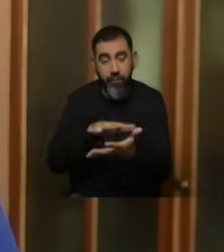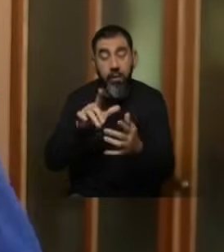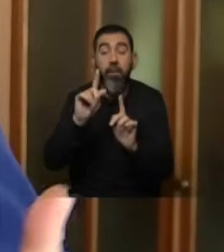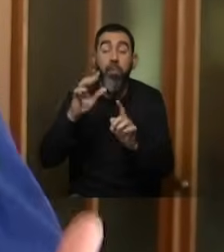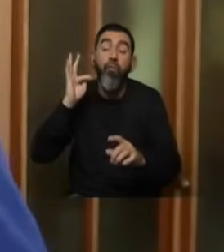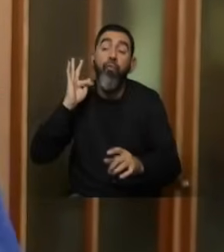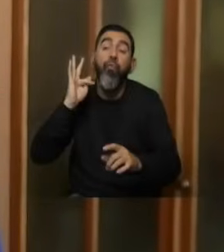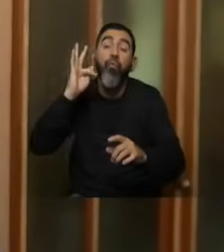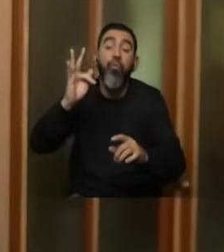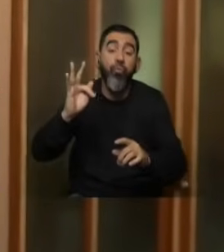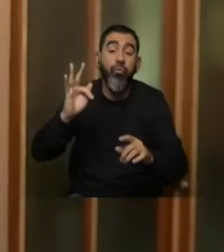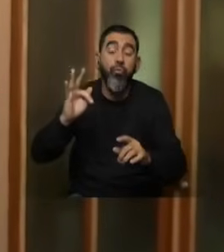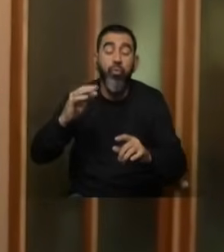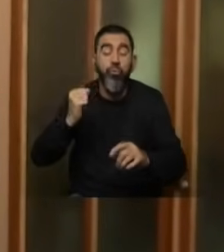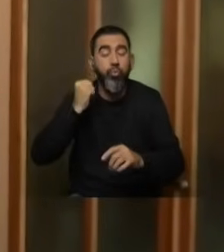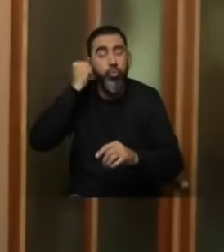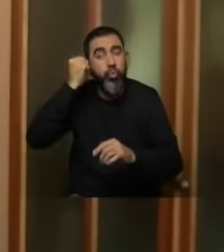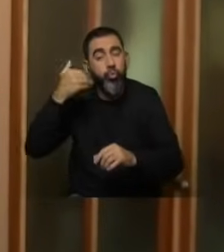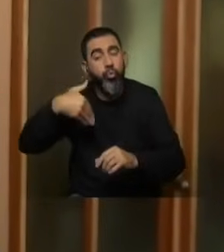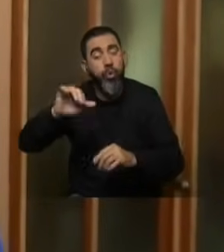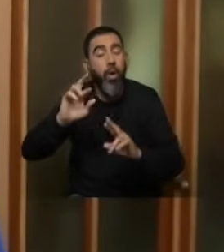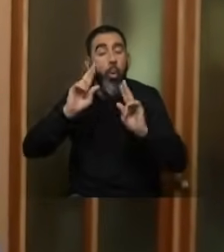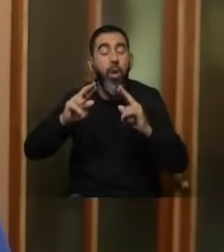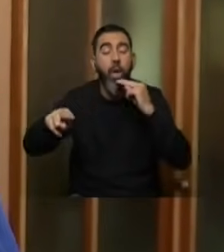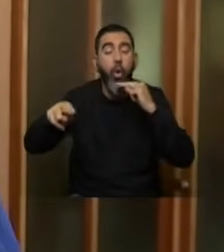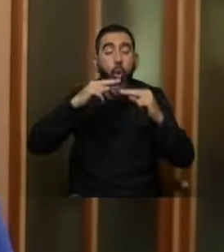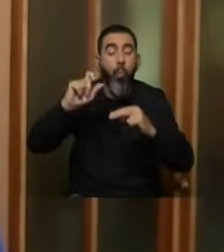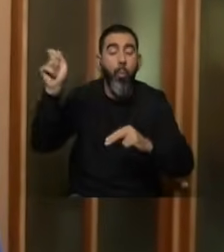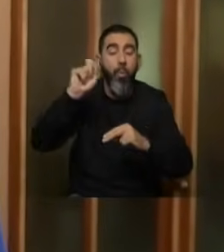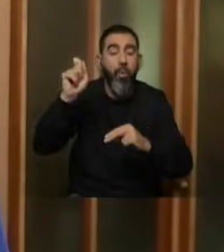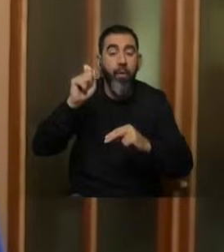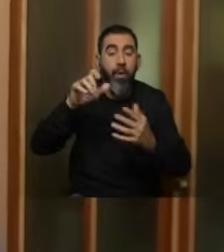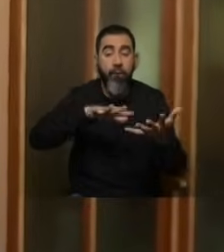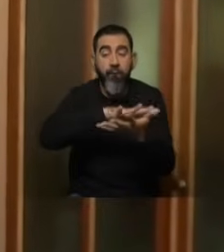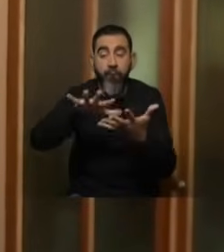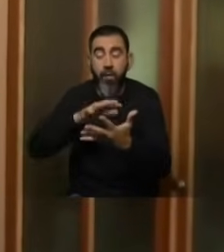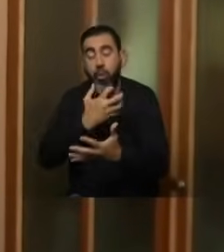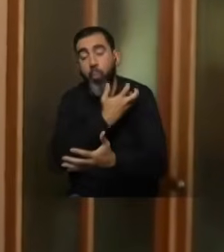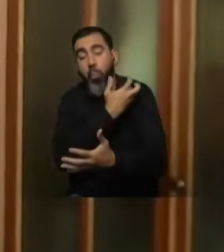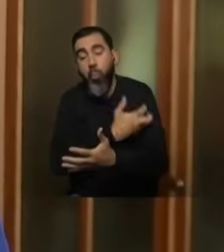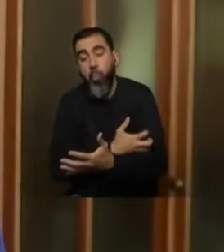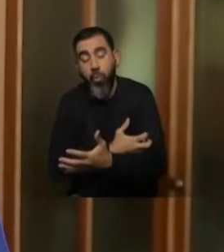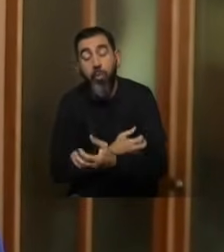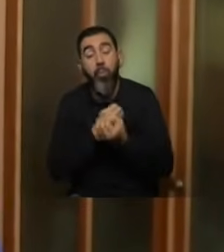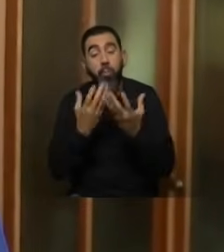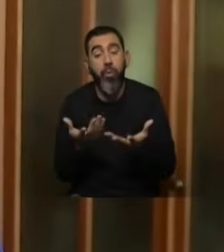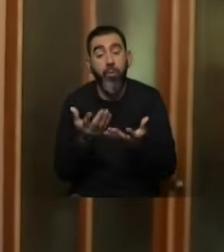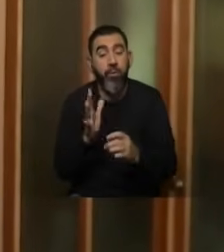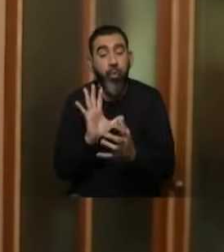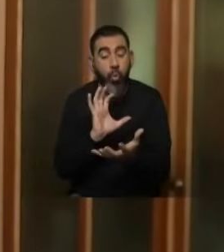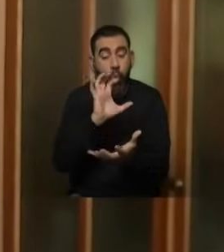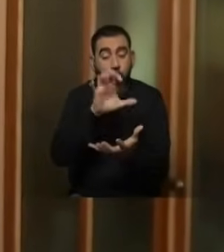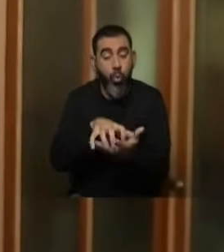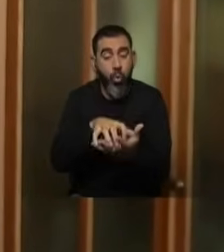futuro nuestro sueño sería que hubiera comedores populares en todos los barrios carenciados Porque esos son como Centros